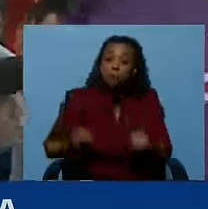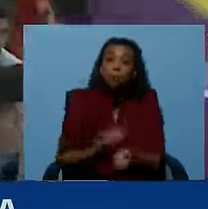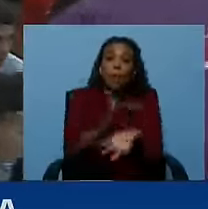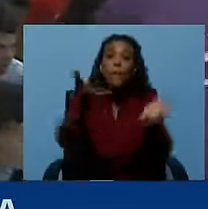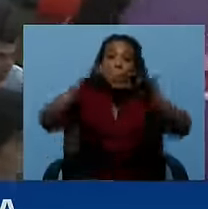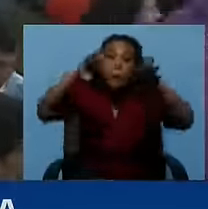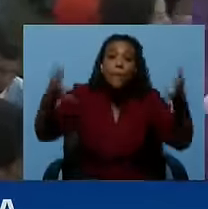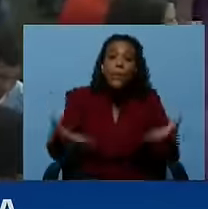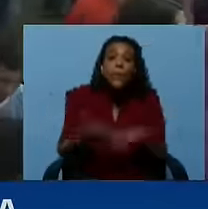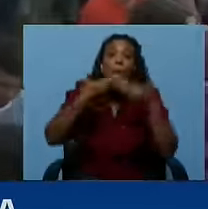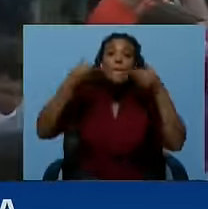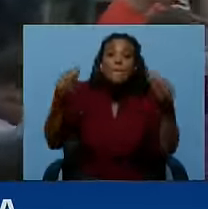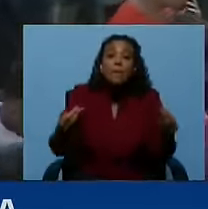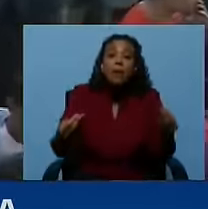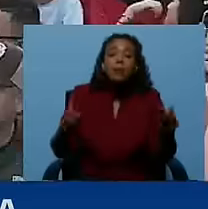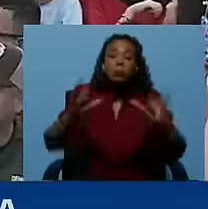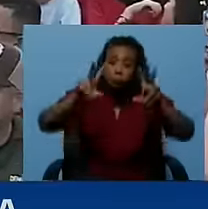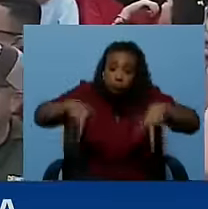mundo.